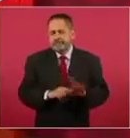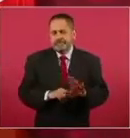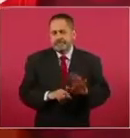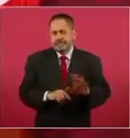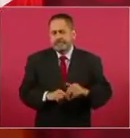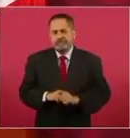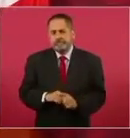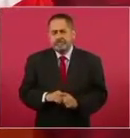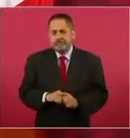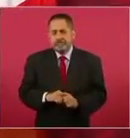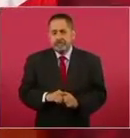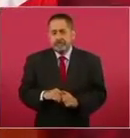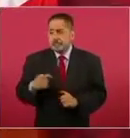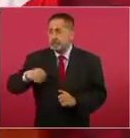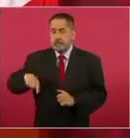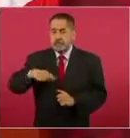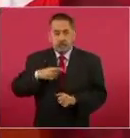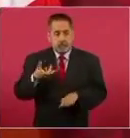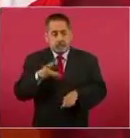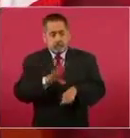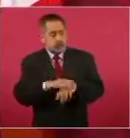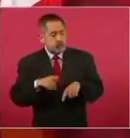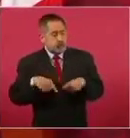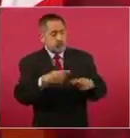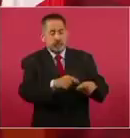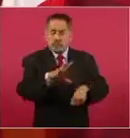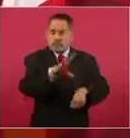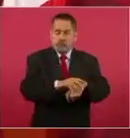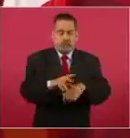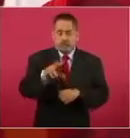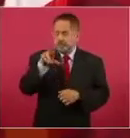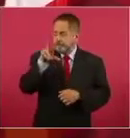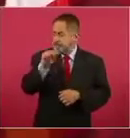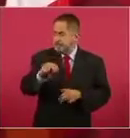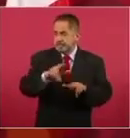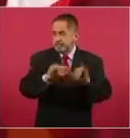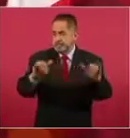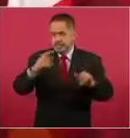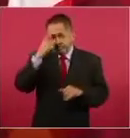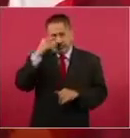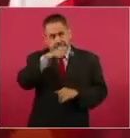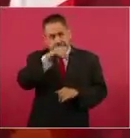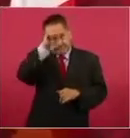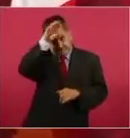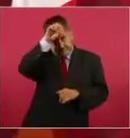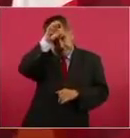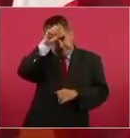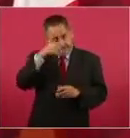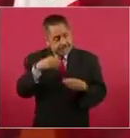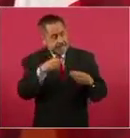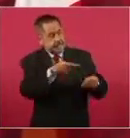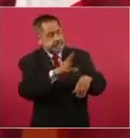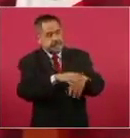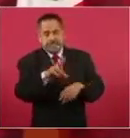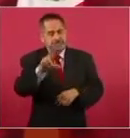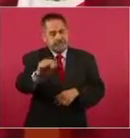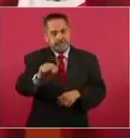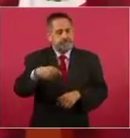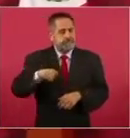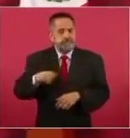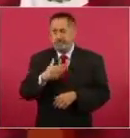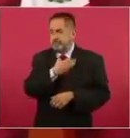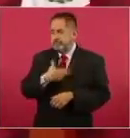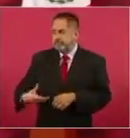y no hemos dado ninguna concesión minera desde que estamos en el gobierno